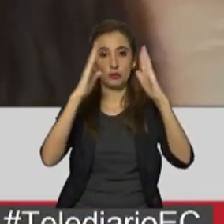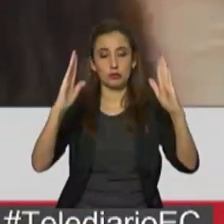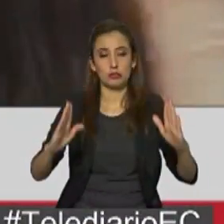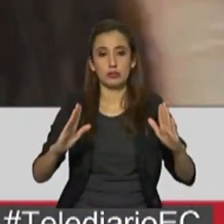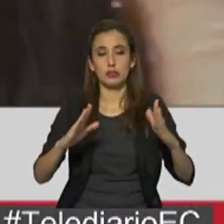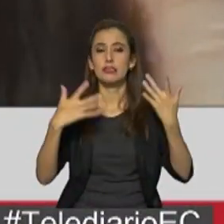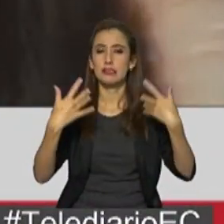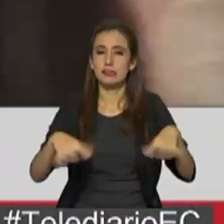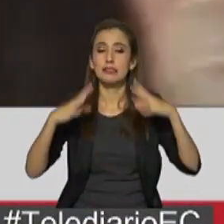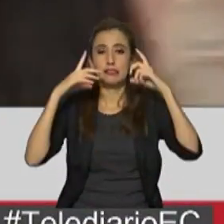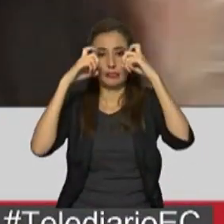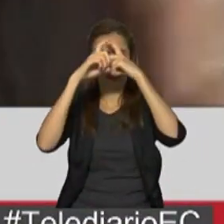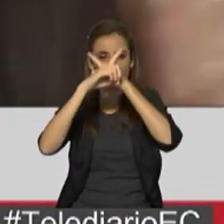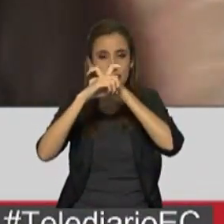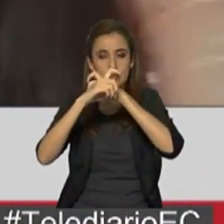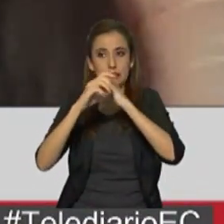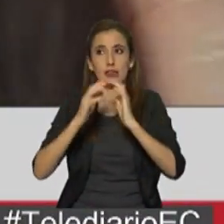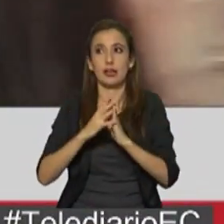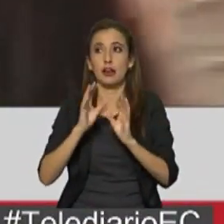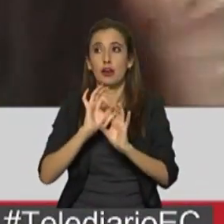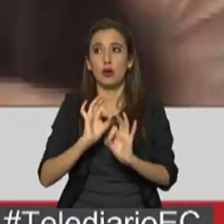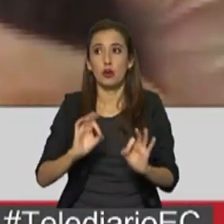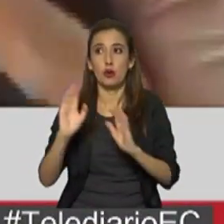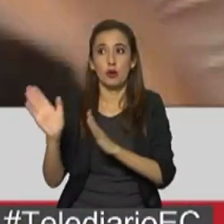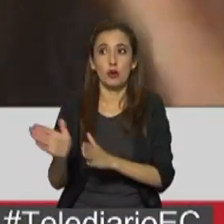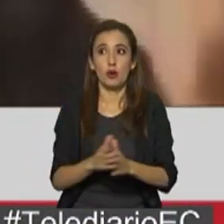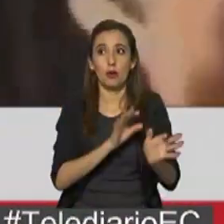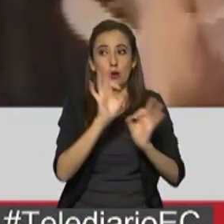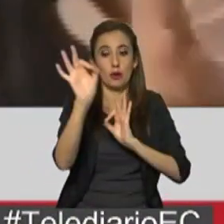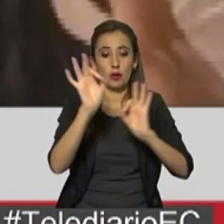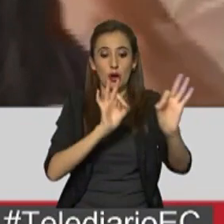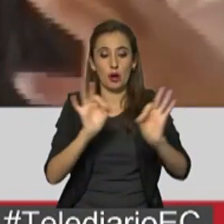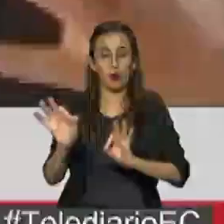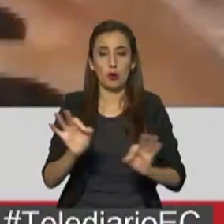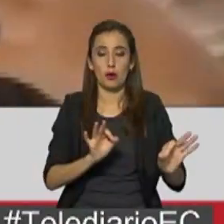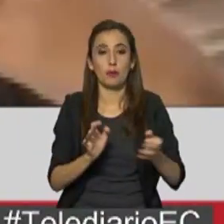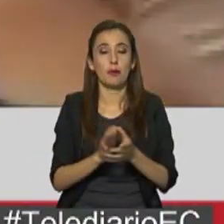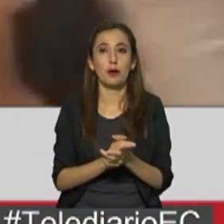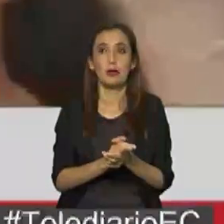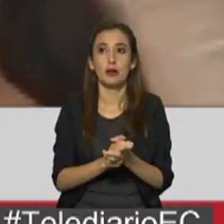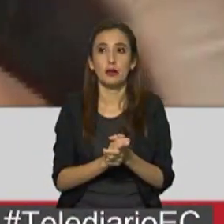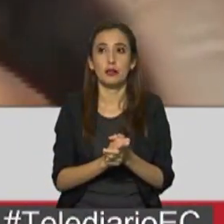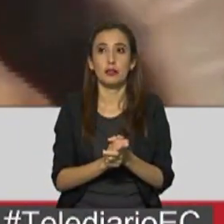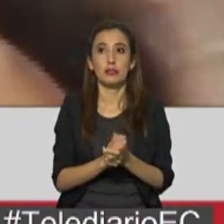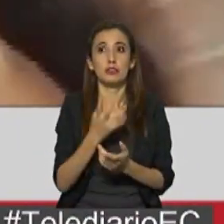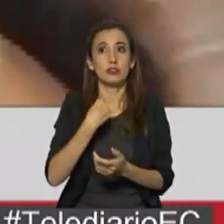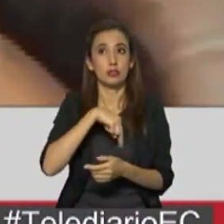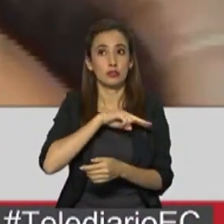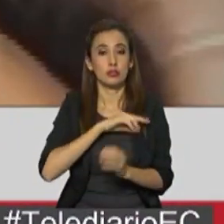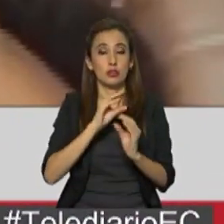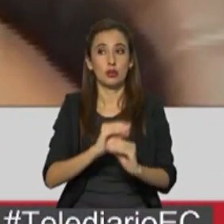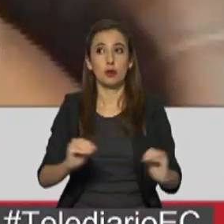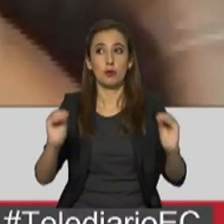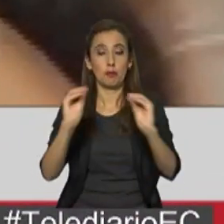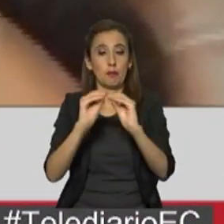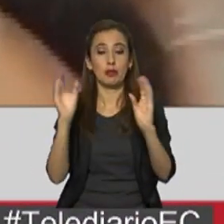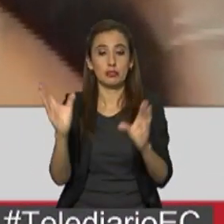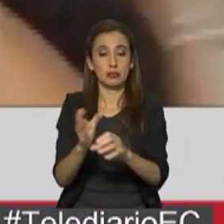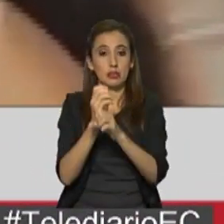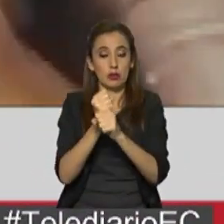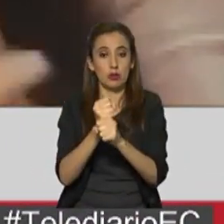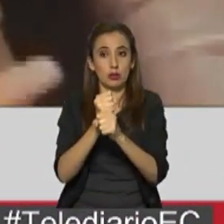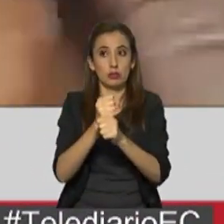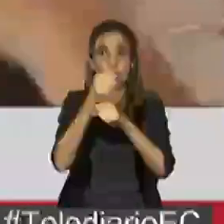pero es lo mejor que podemos hacer no queremos que el virus se extienda más y estamos más seguros en casa queremos que